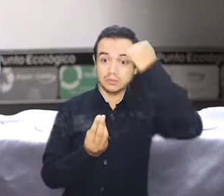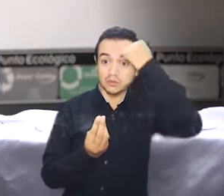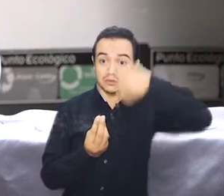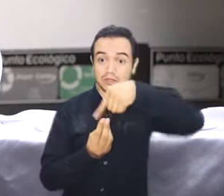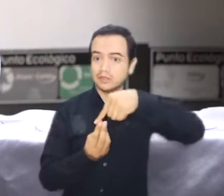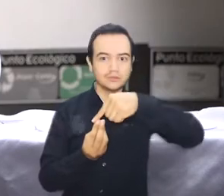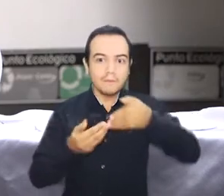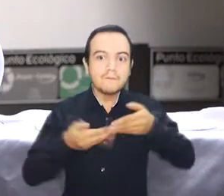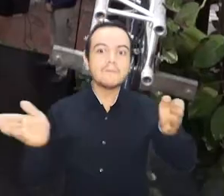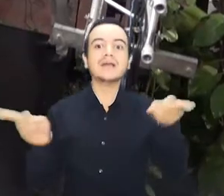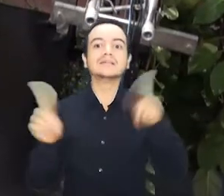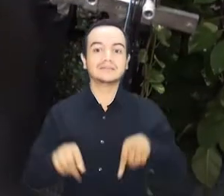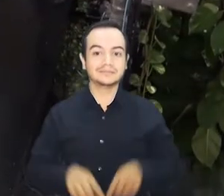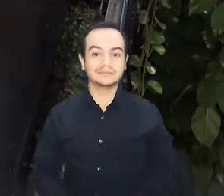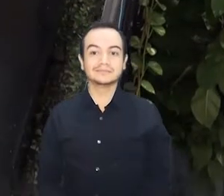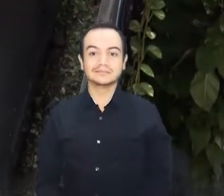los estudiantes, los profesores.